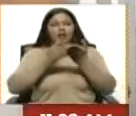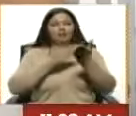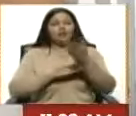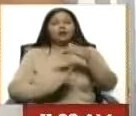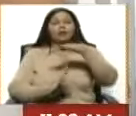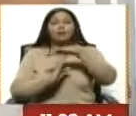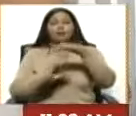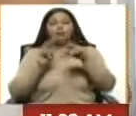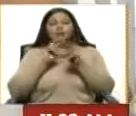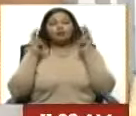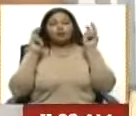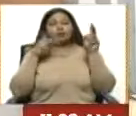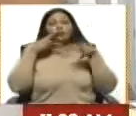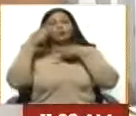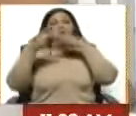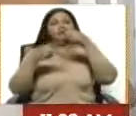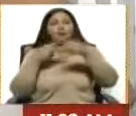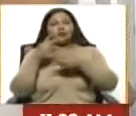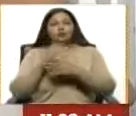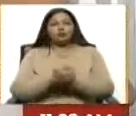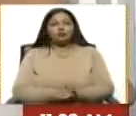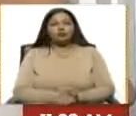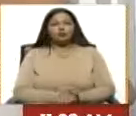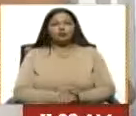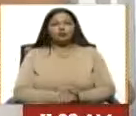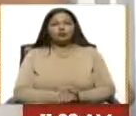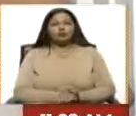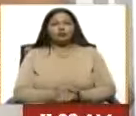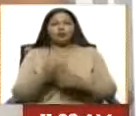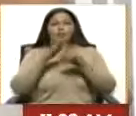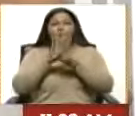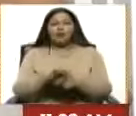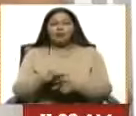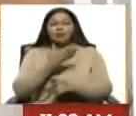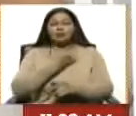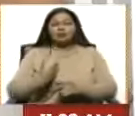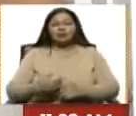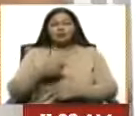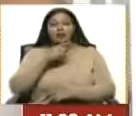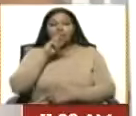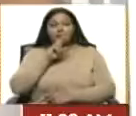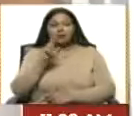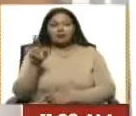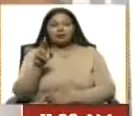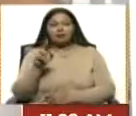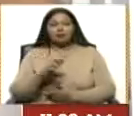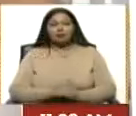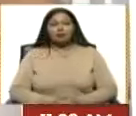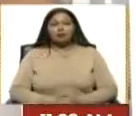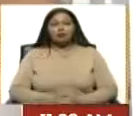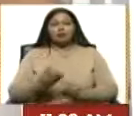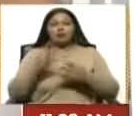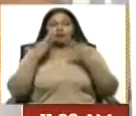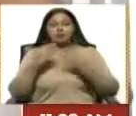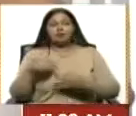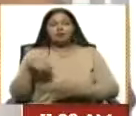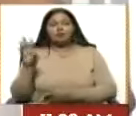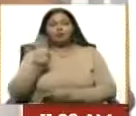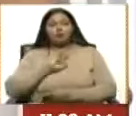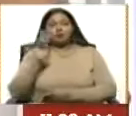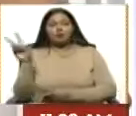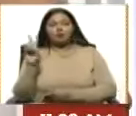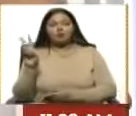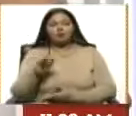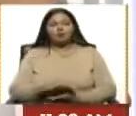allá del tema político, que es banear al presidente de la República y todo lo que hay del gobierno, incluso banean hasta lo afirmativo venezolano. O sea, todo lo que tenga